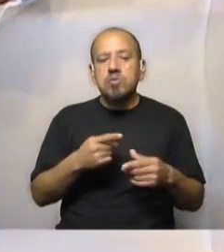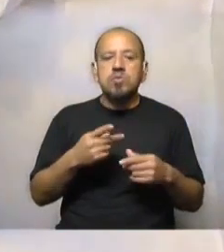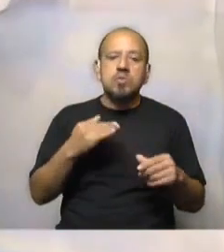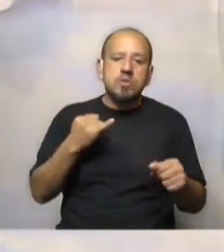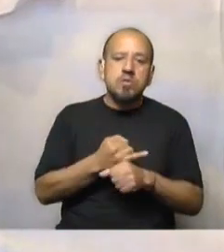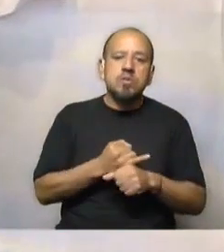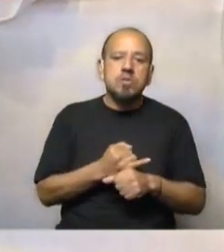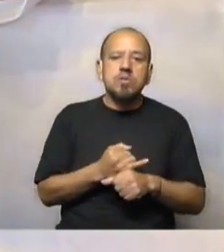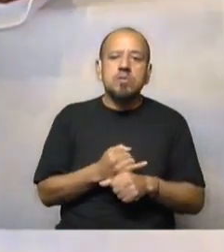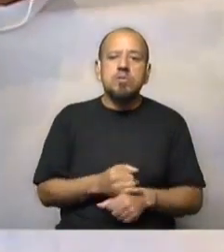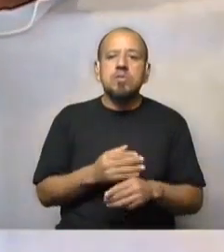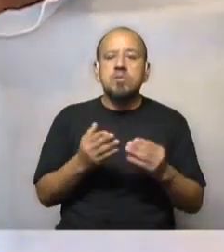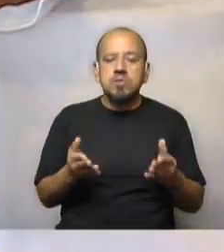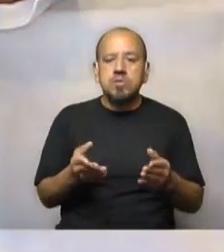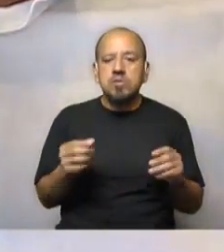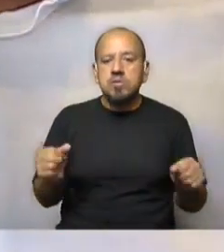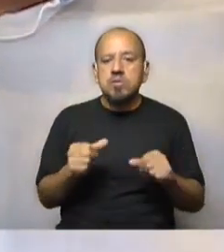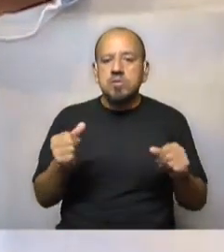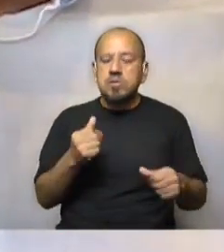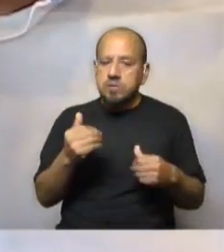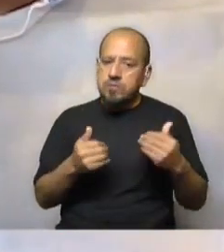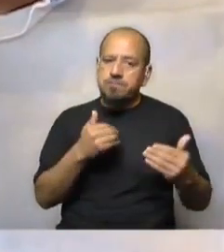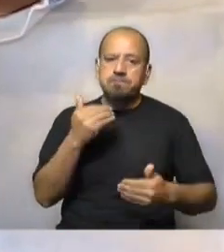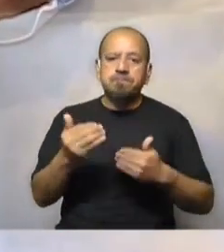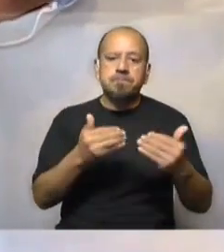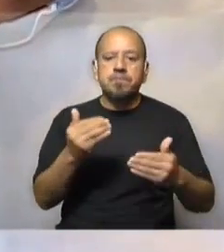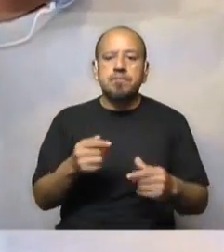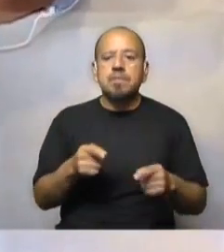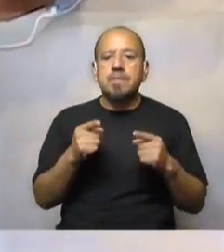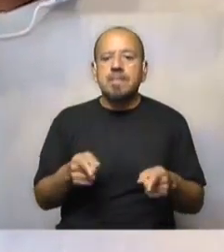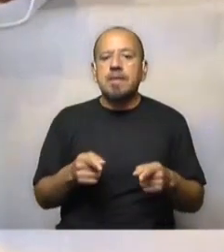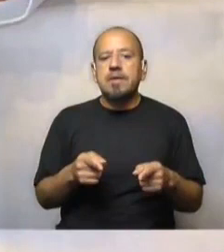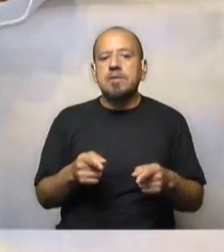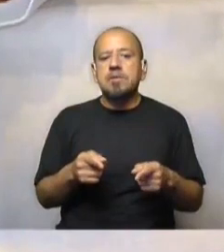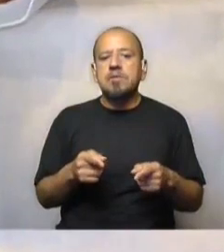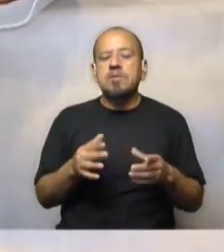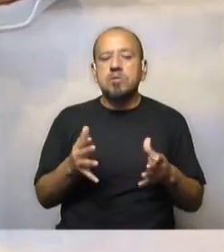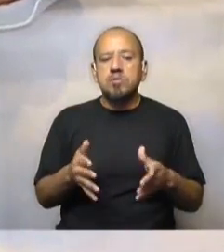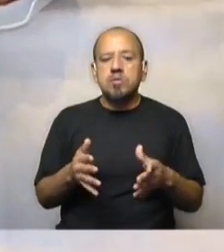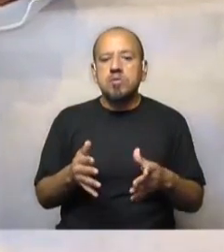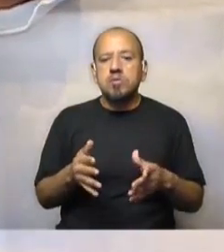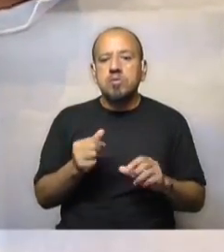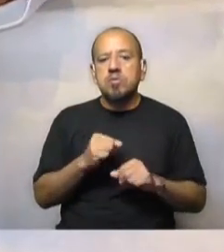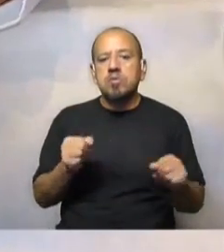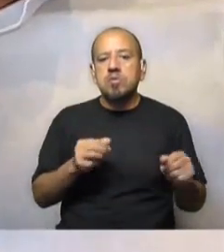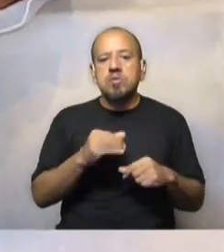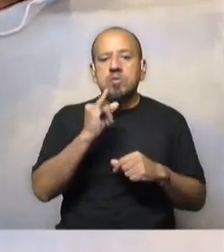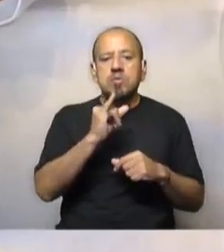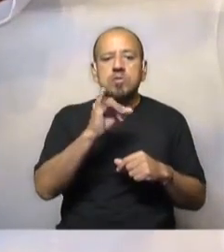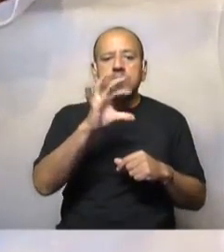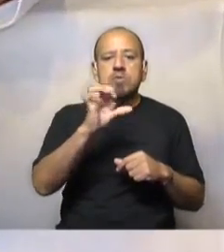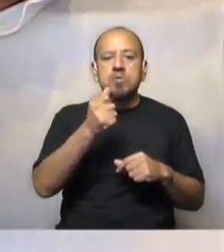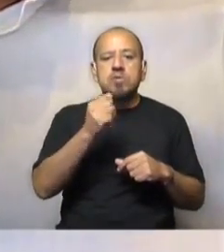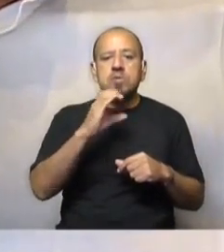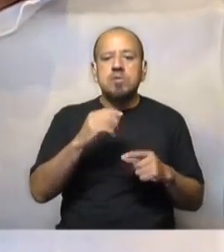torpezas, lo llevaban adelante, lo llevaron adelante, y eso permitió que tanto Isaac como mi padre, como